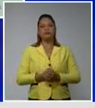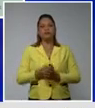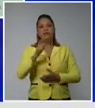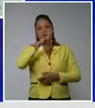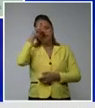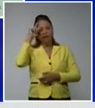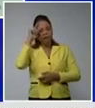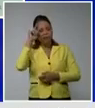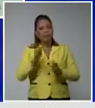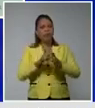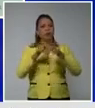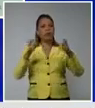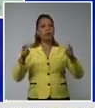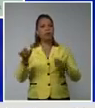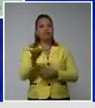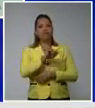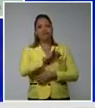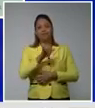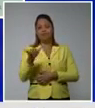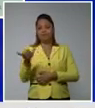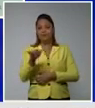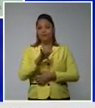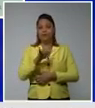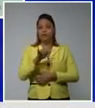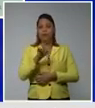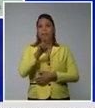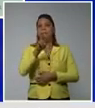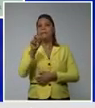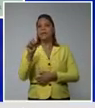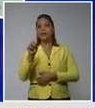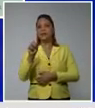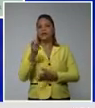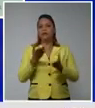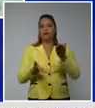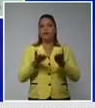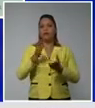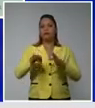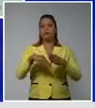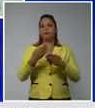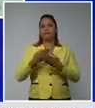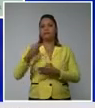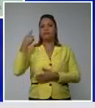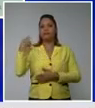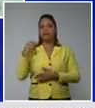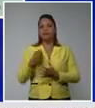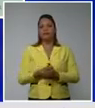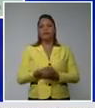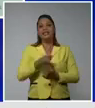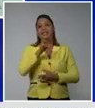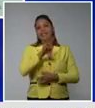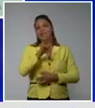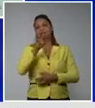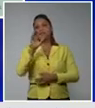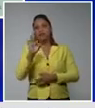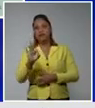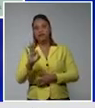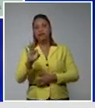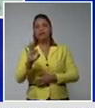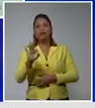nuevamente incrementa 20 casos en comparación con el día anterior, 38 casos autóctonos